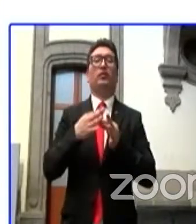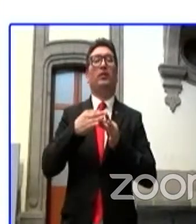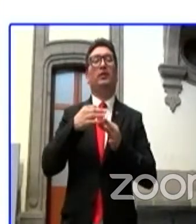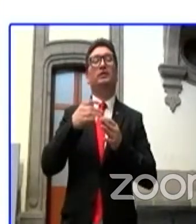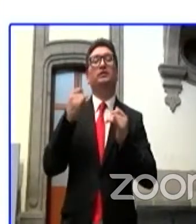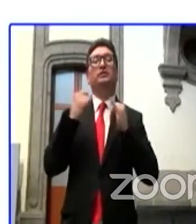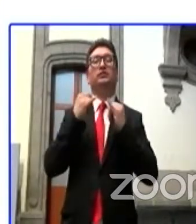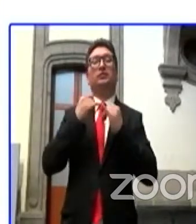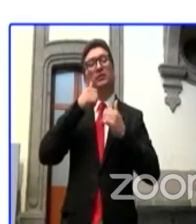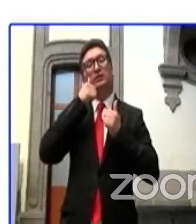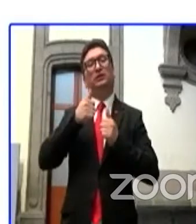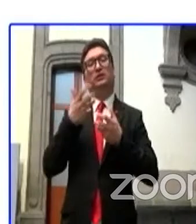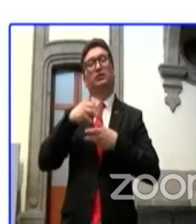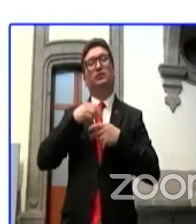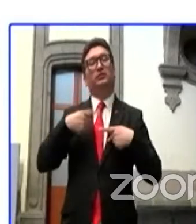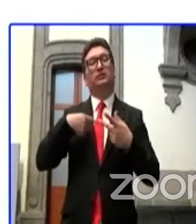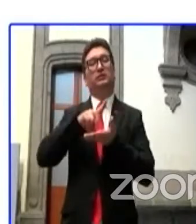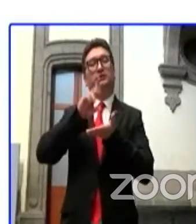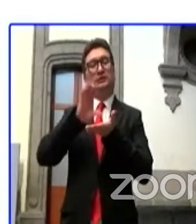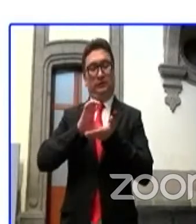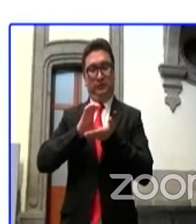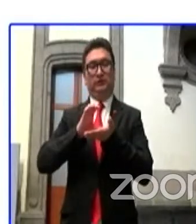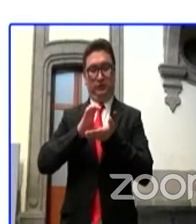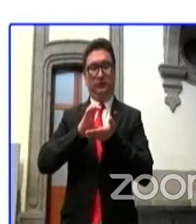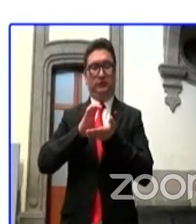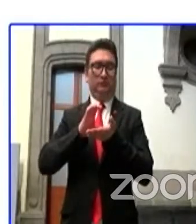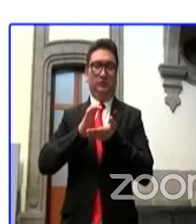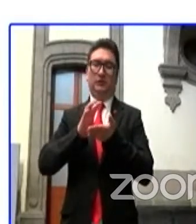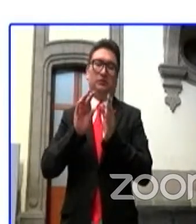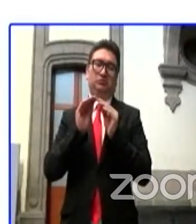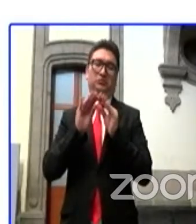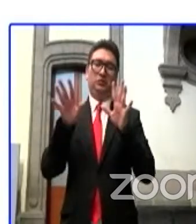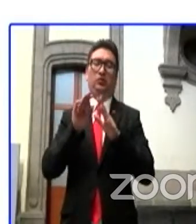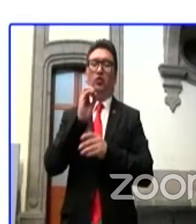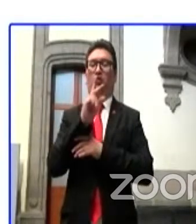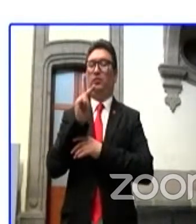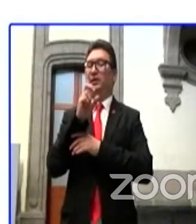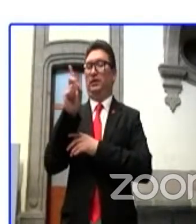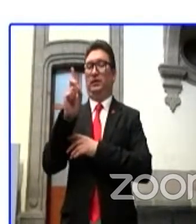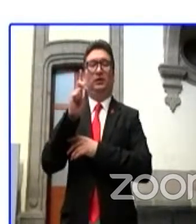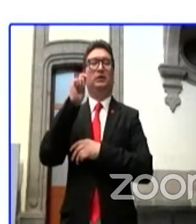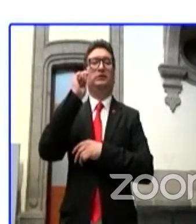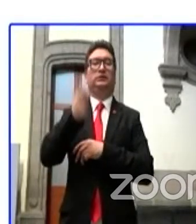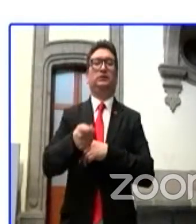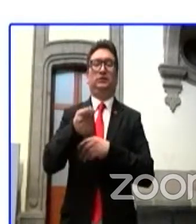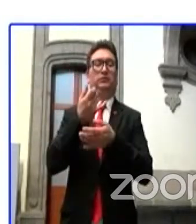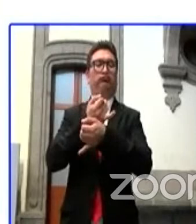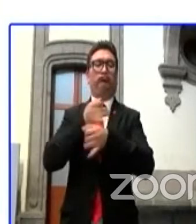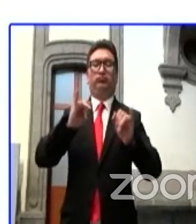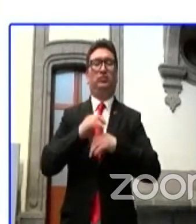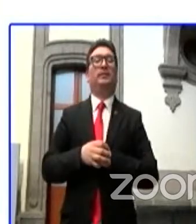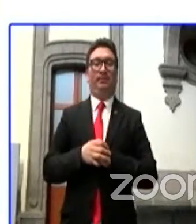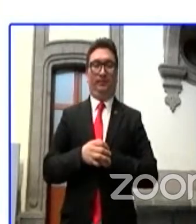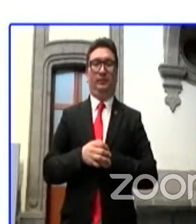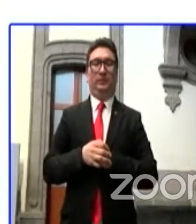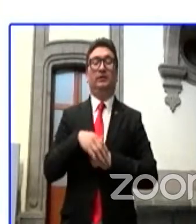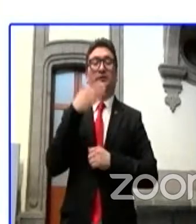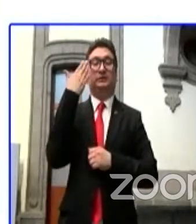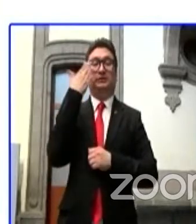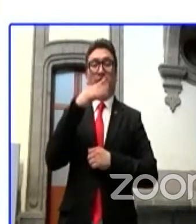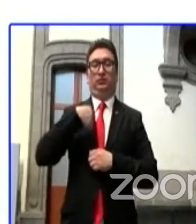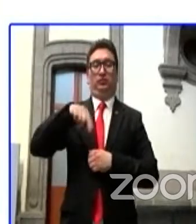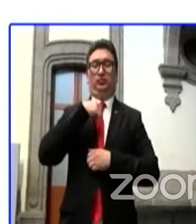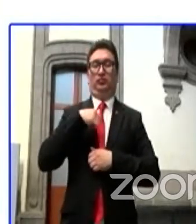inclusión a las personas con discapacidad, de manera es una OPD, un organismo descentralizado, que tenemos